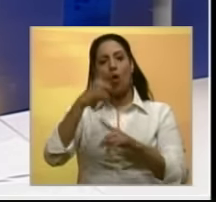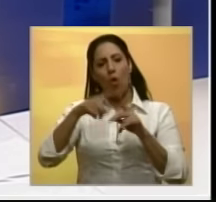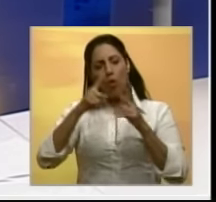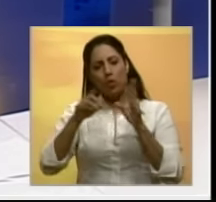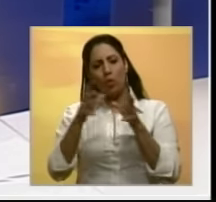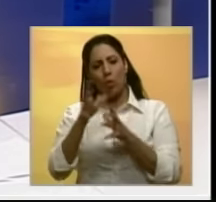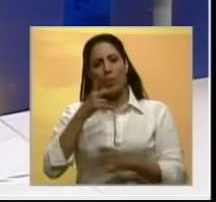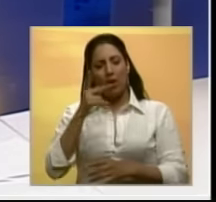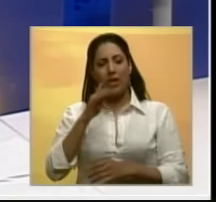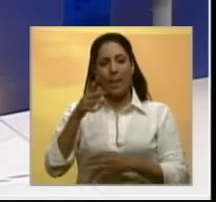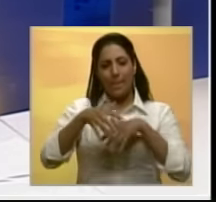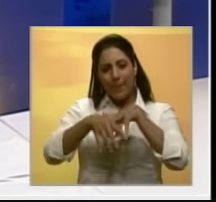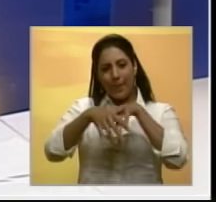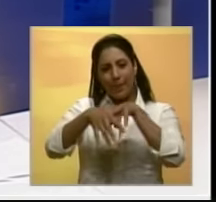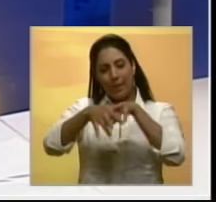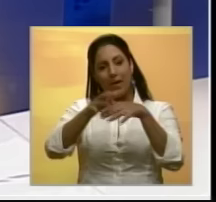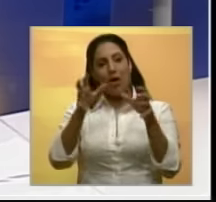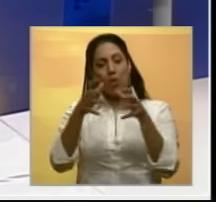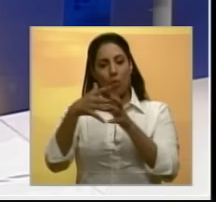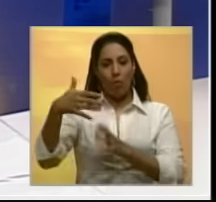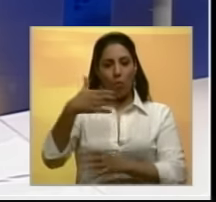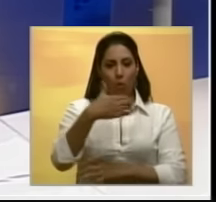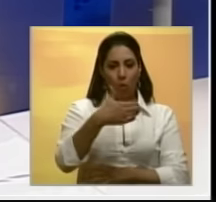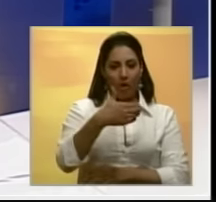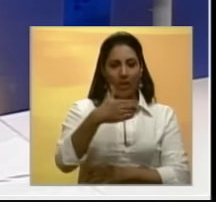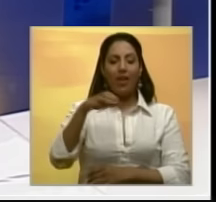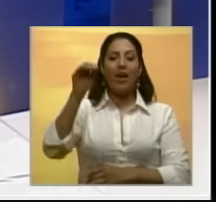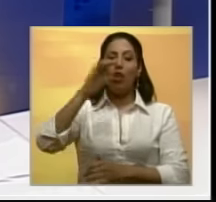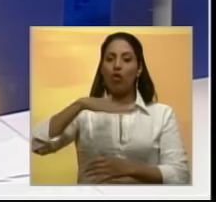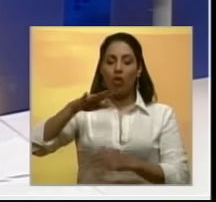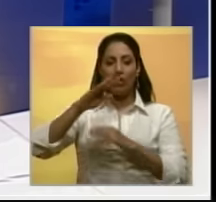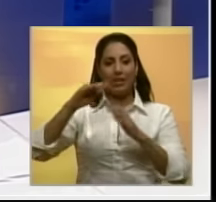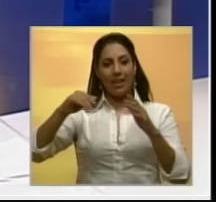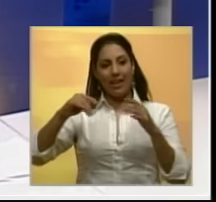y encabeza la movilización convocada por la Mesa de la Unidad Democrática de este